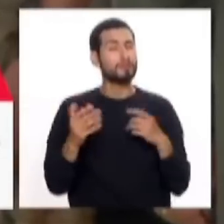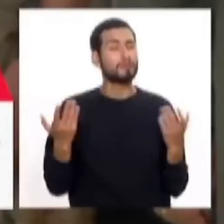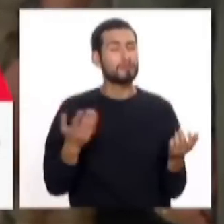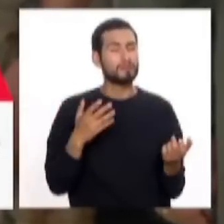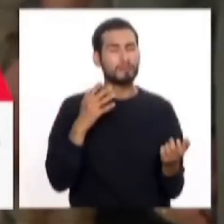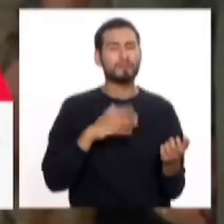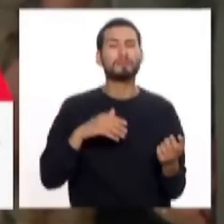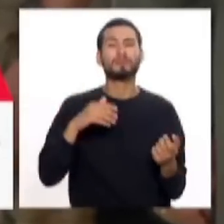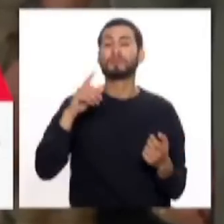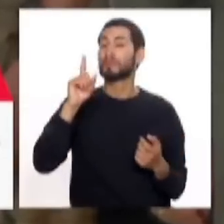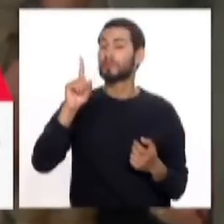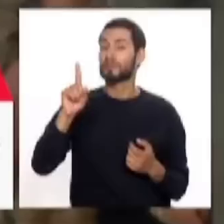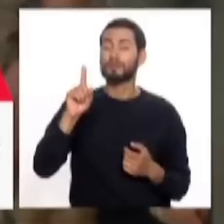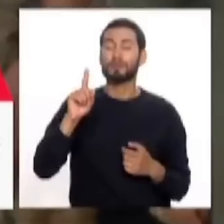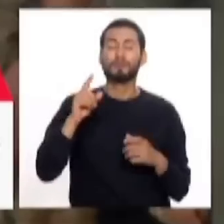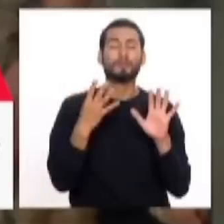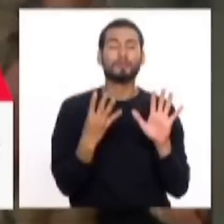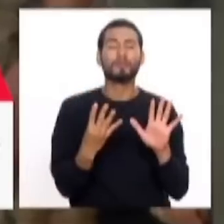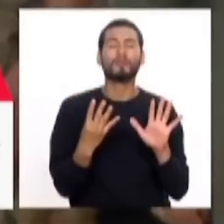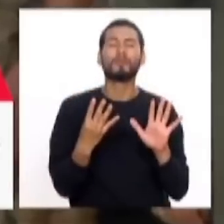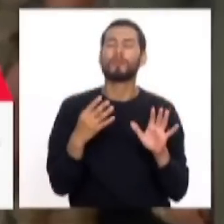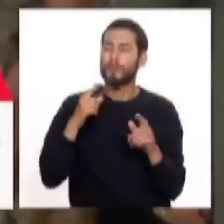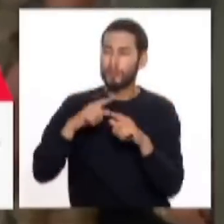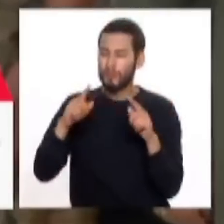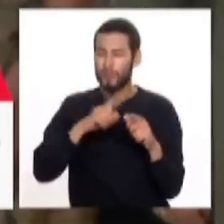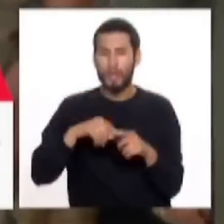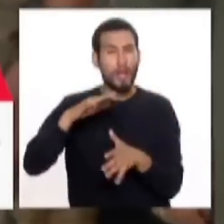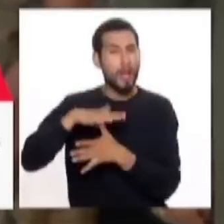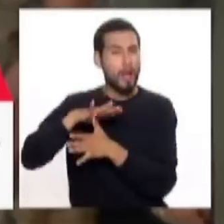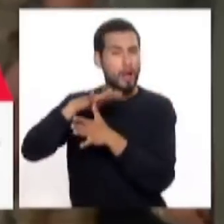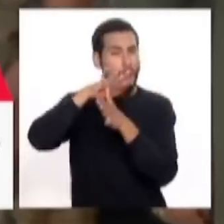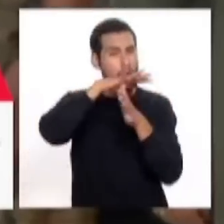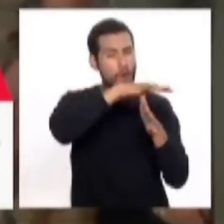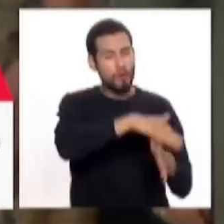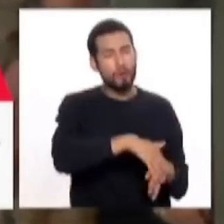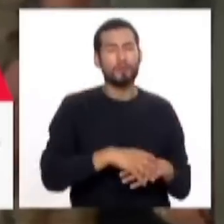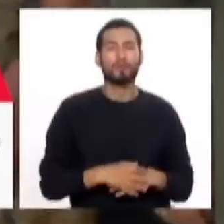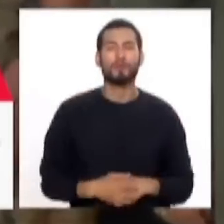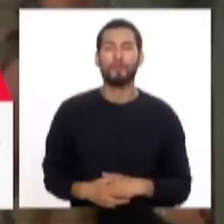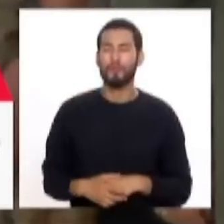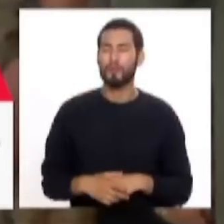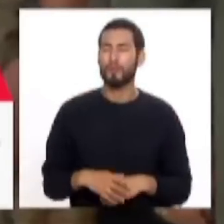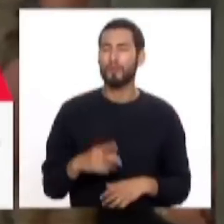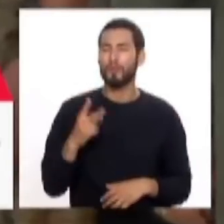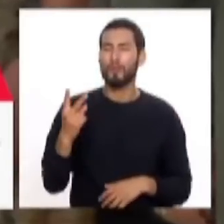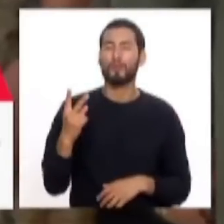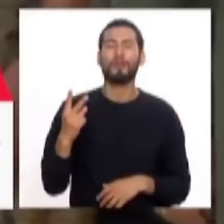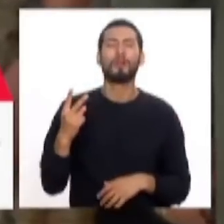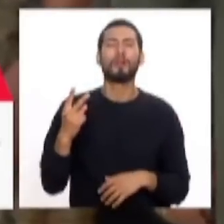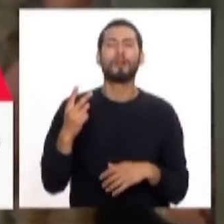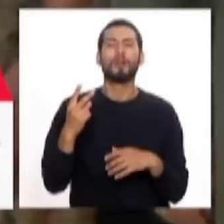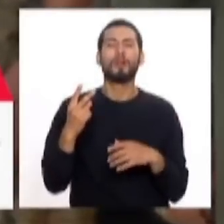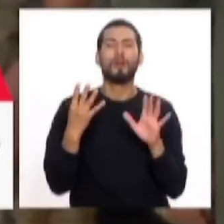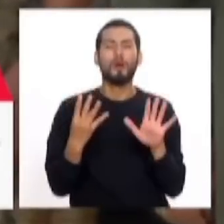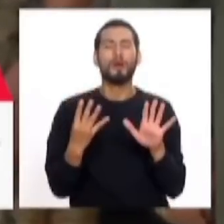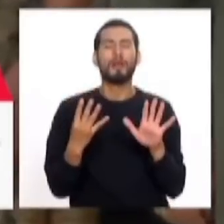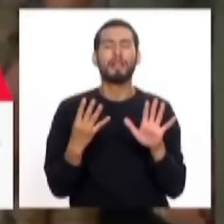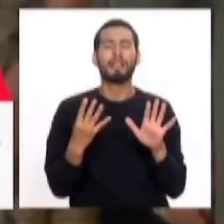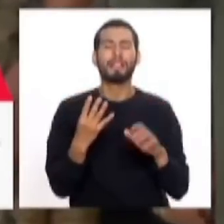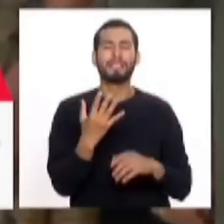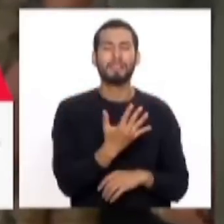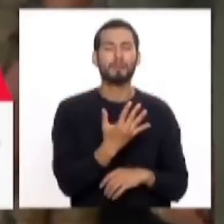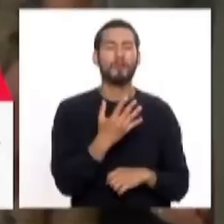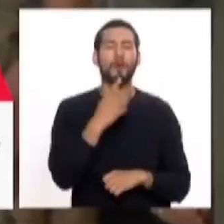efectuaron 19 movimientos de helicópteros con 295 horas de